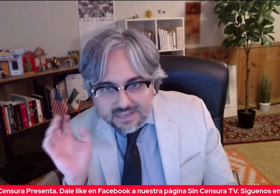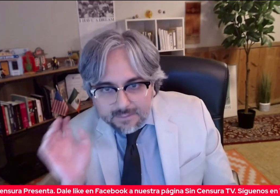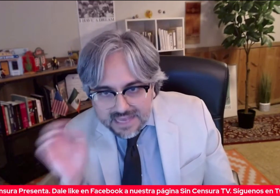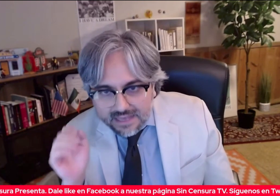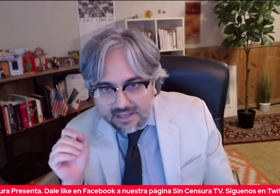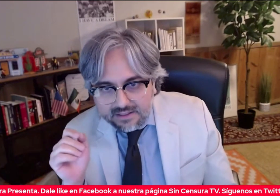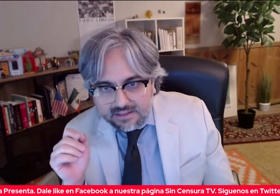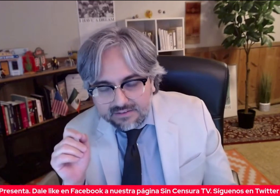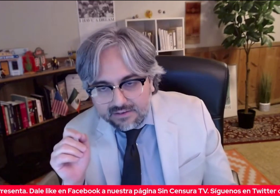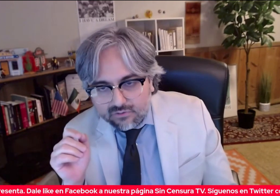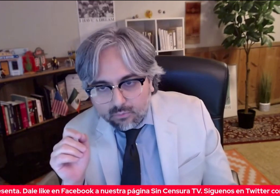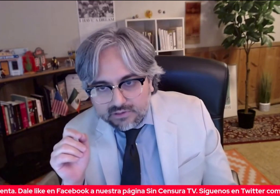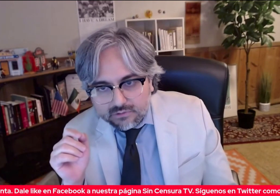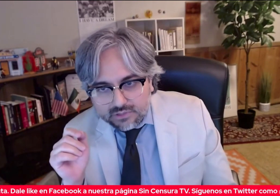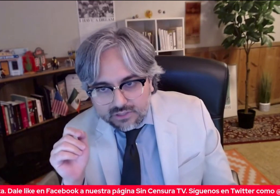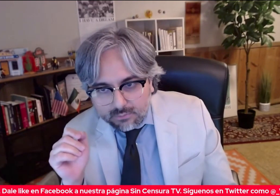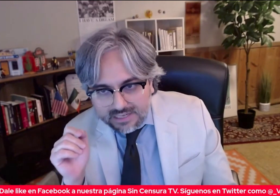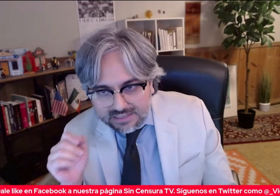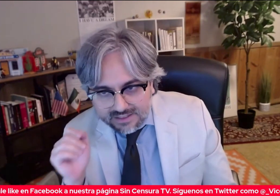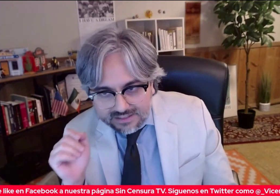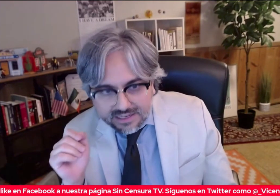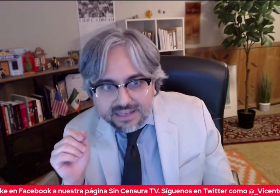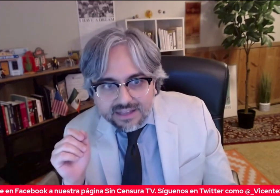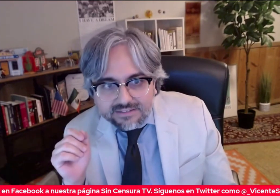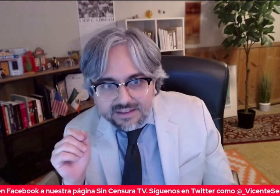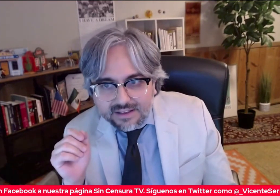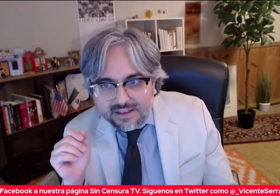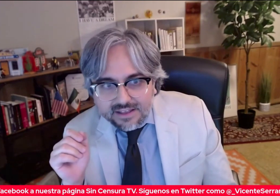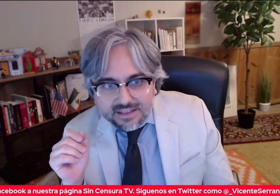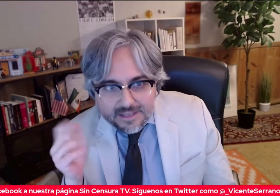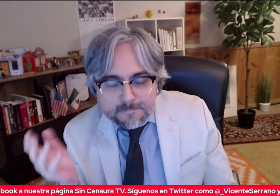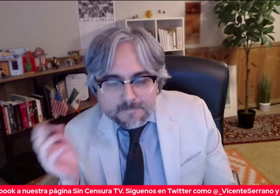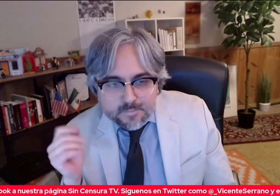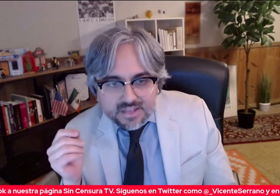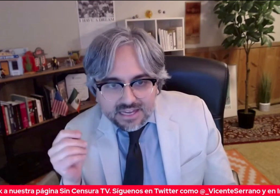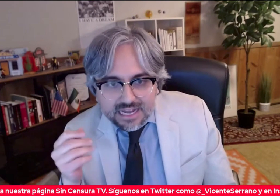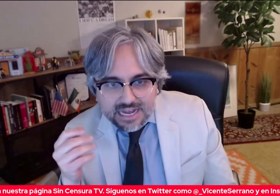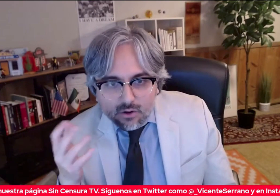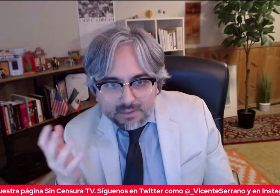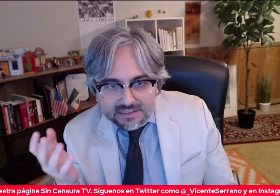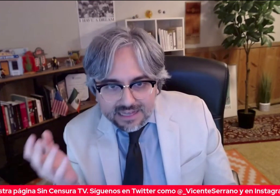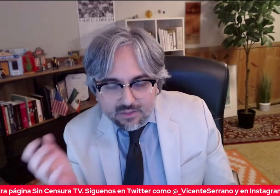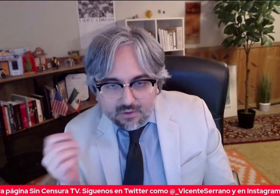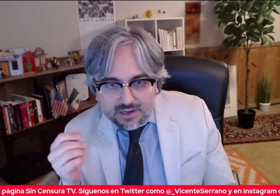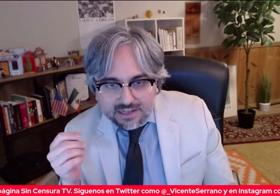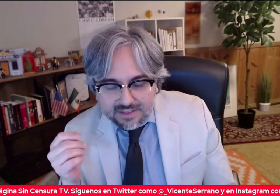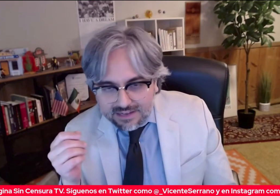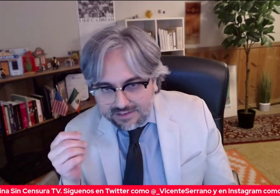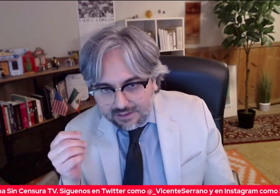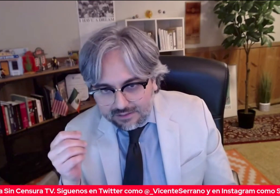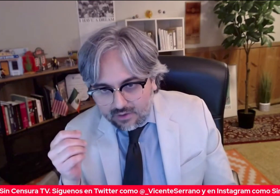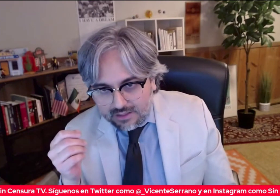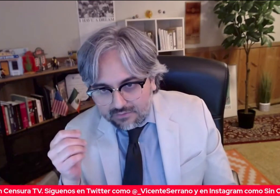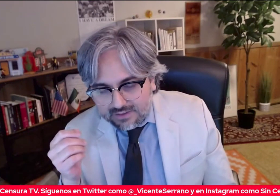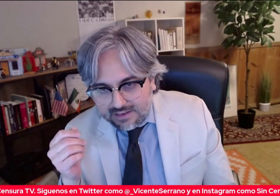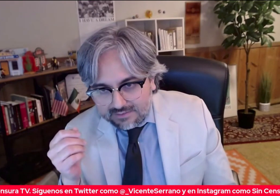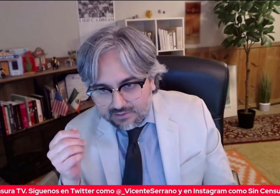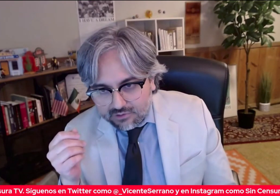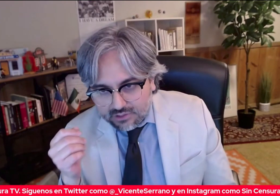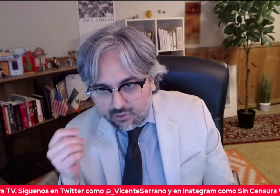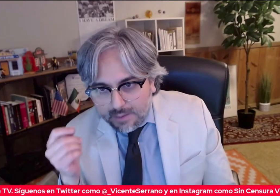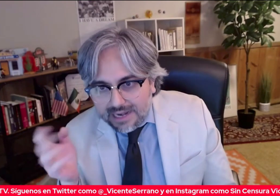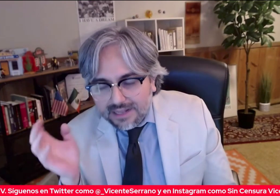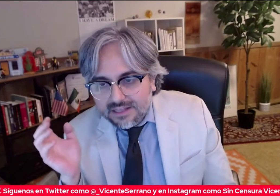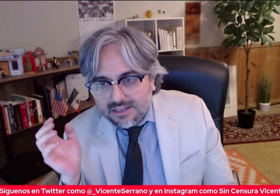si sabía de ese supuesto centro militar de inteligencia y qué le ha comentado el general secretario de la Defensa,